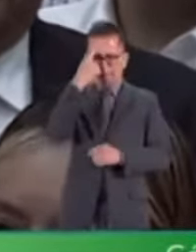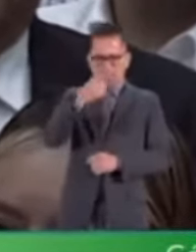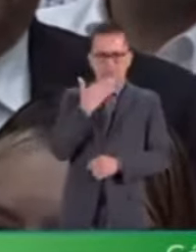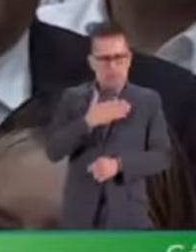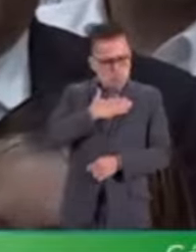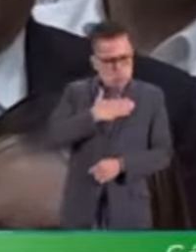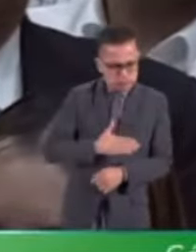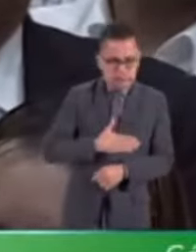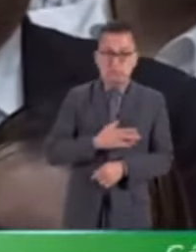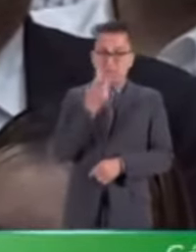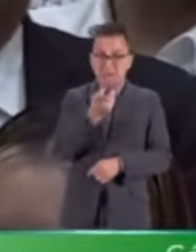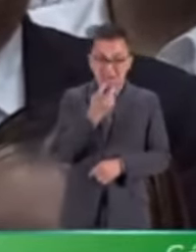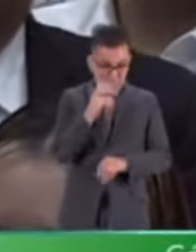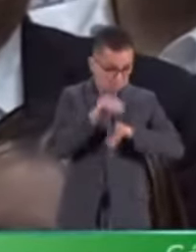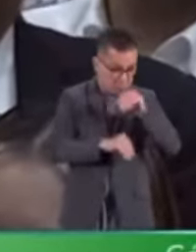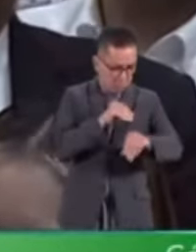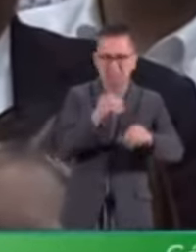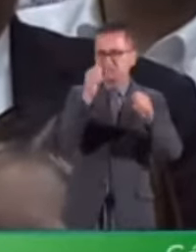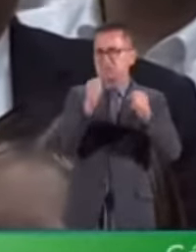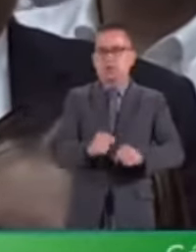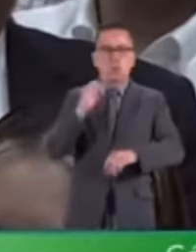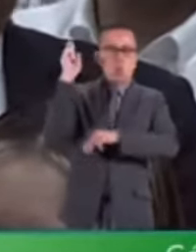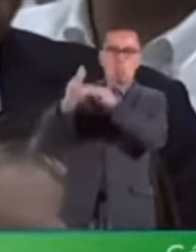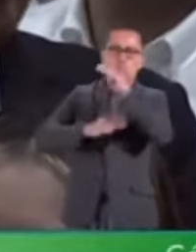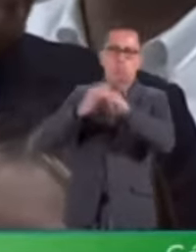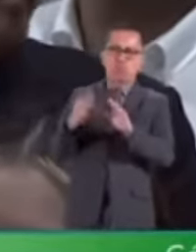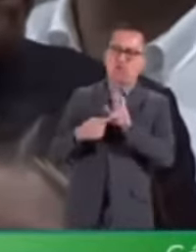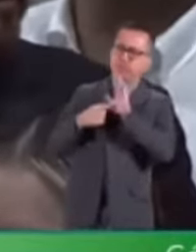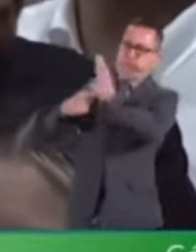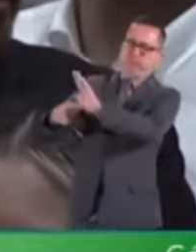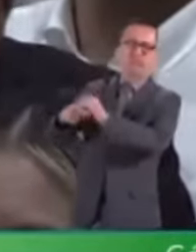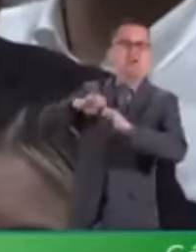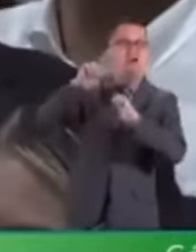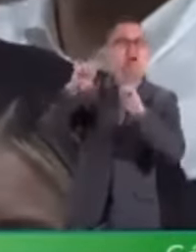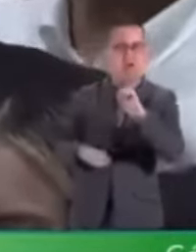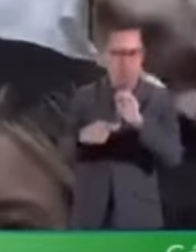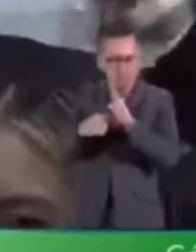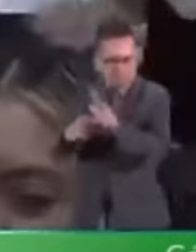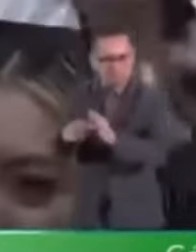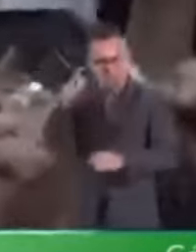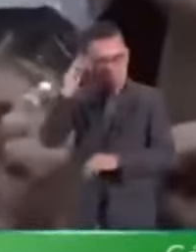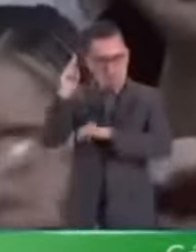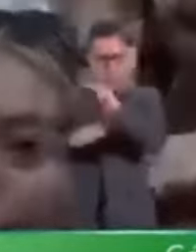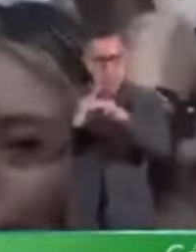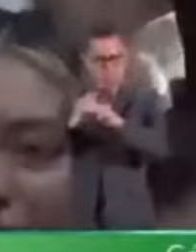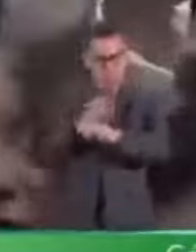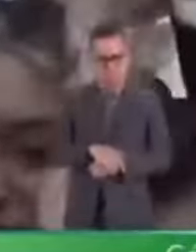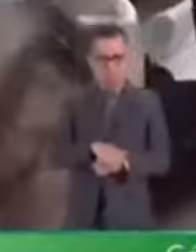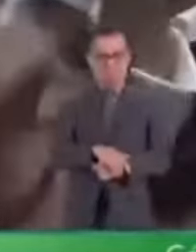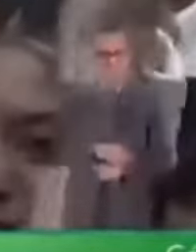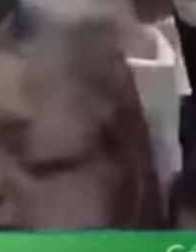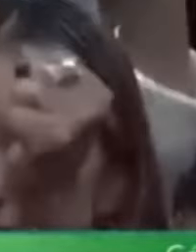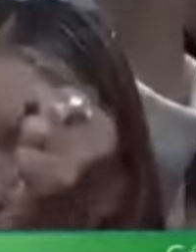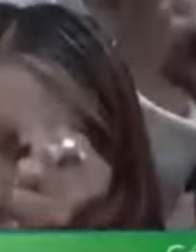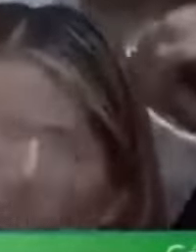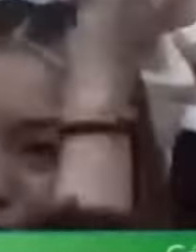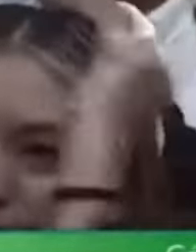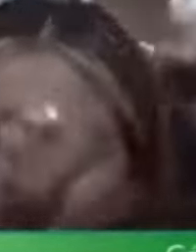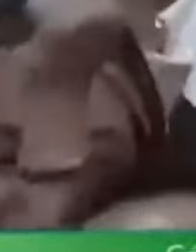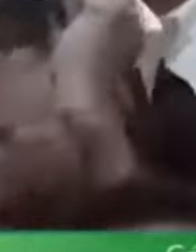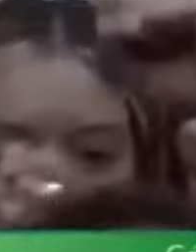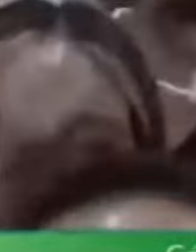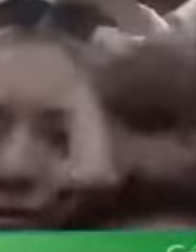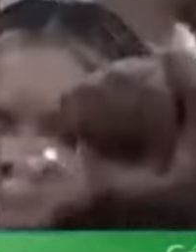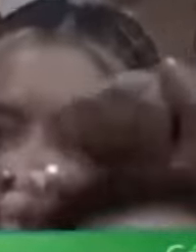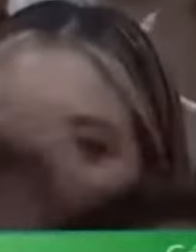será un ejemplo en el mundo. Un ejemplo en el mundo con nuestra